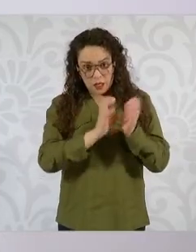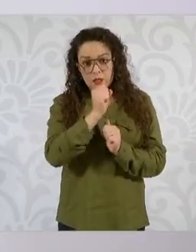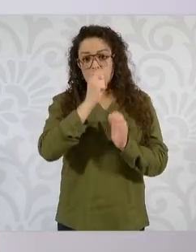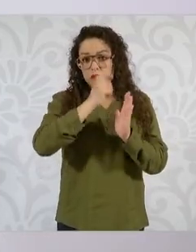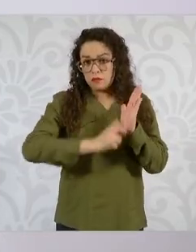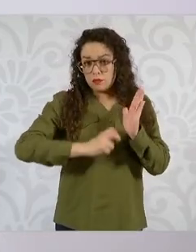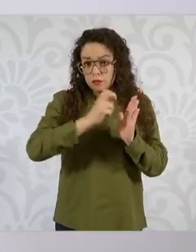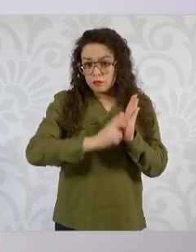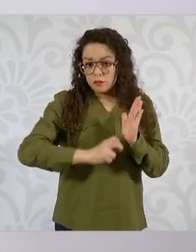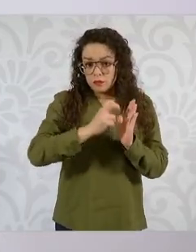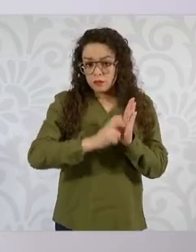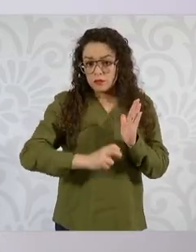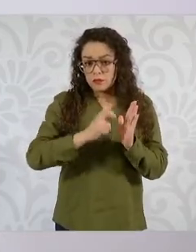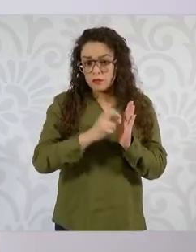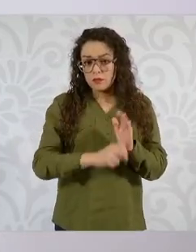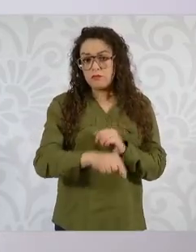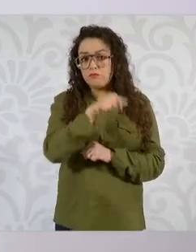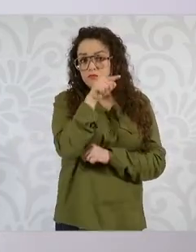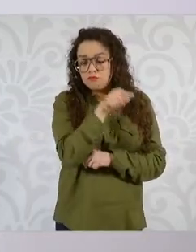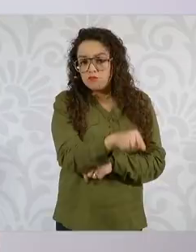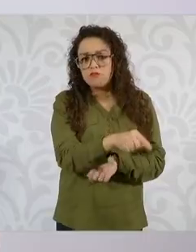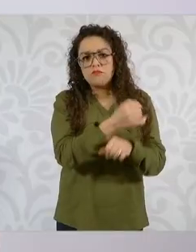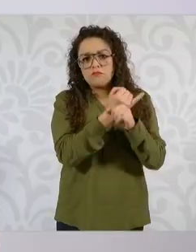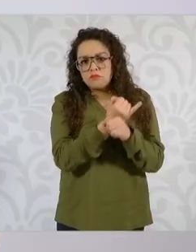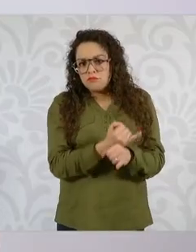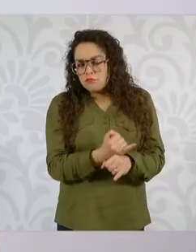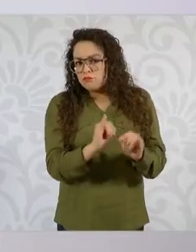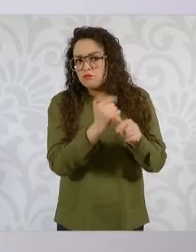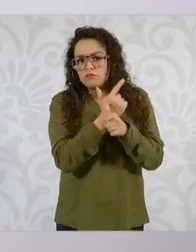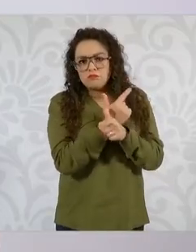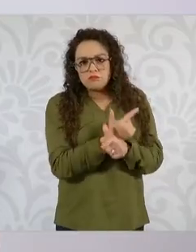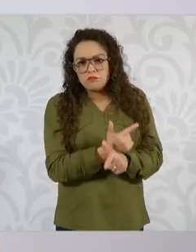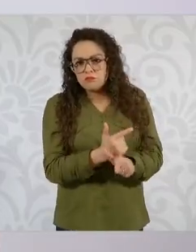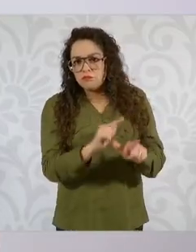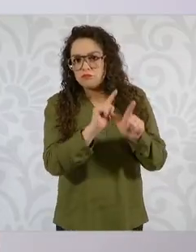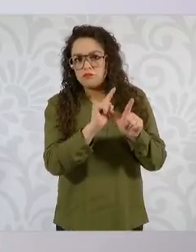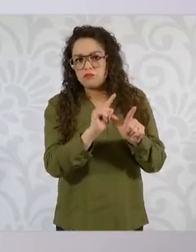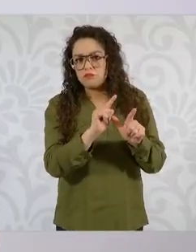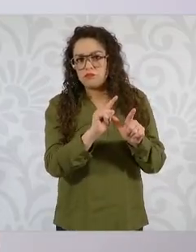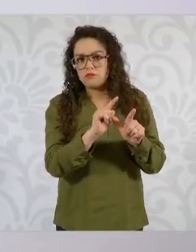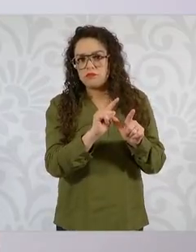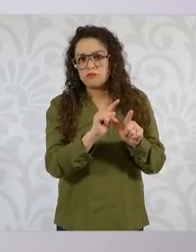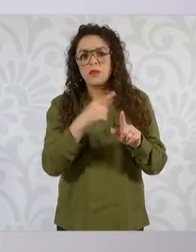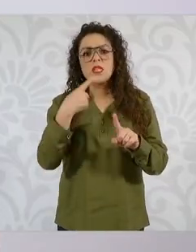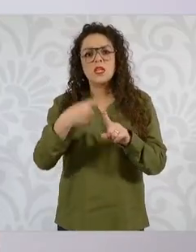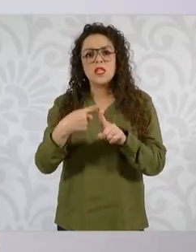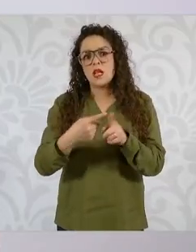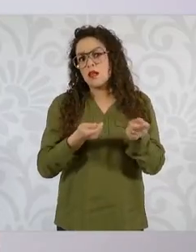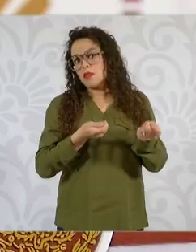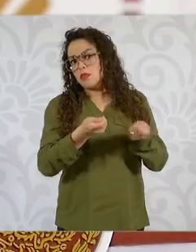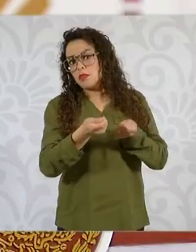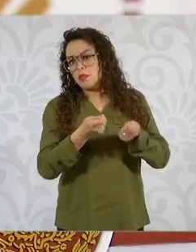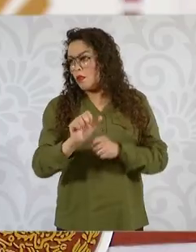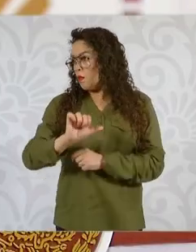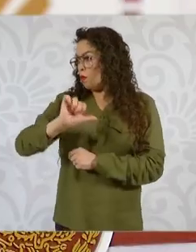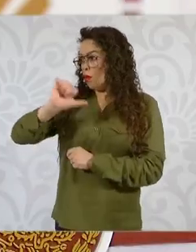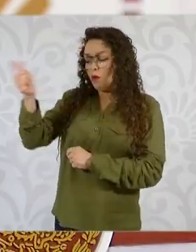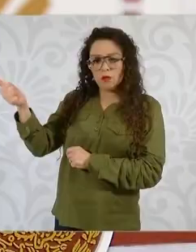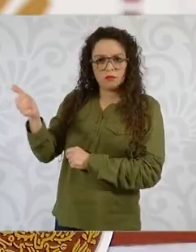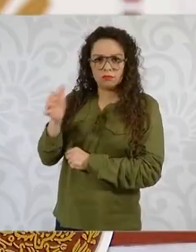función soberana, no sujeta a ningún tipo de control externo.